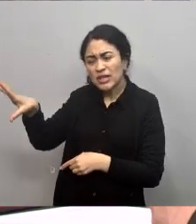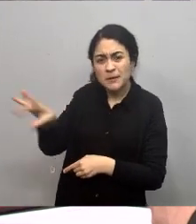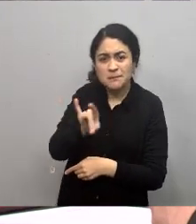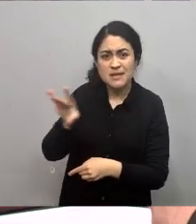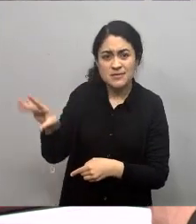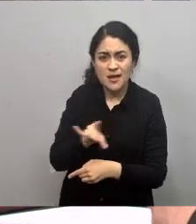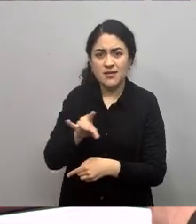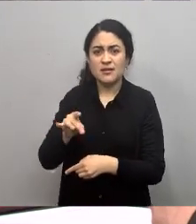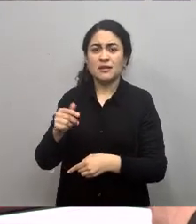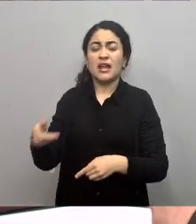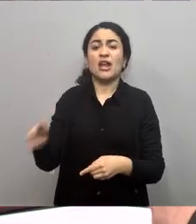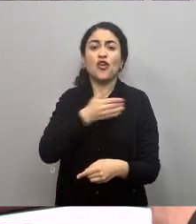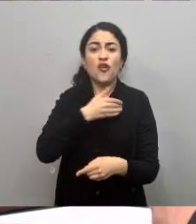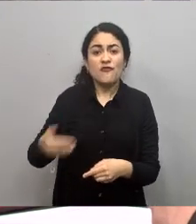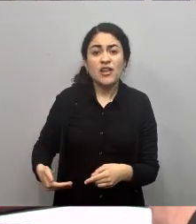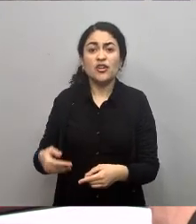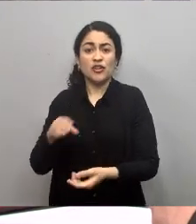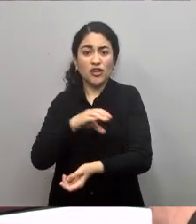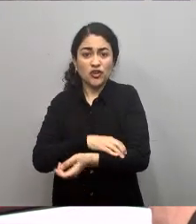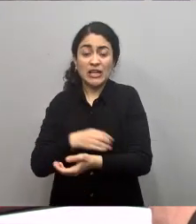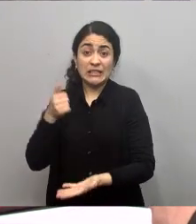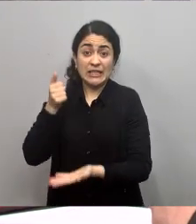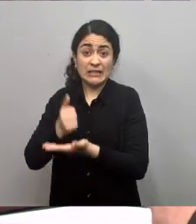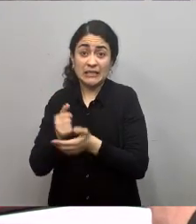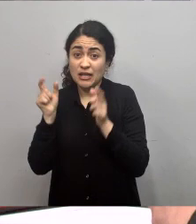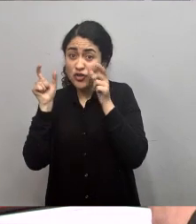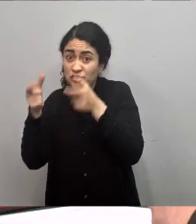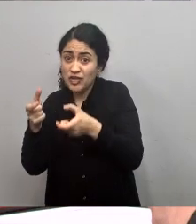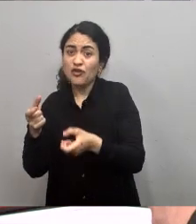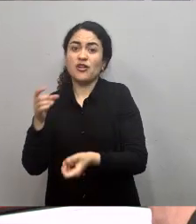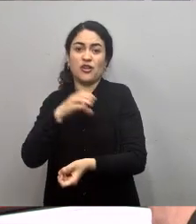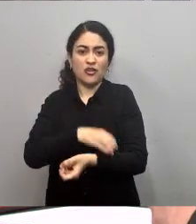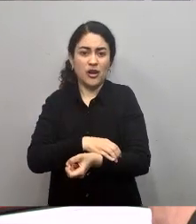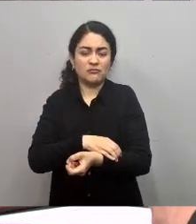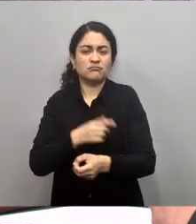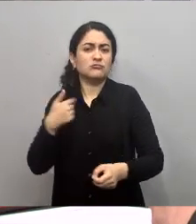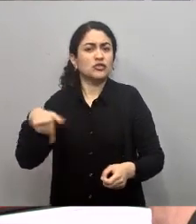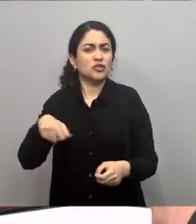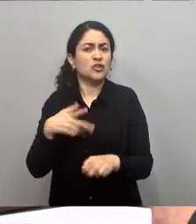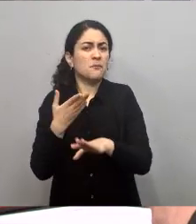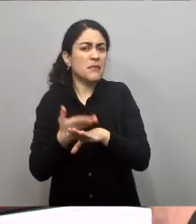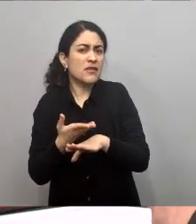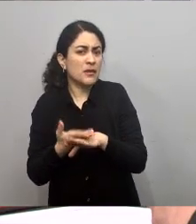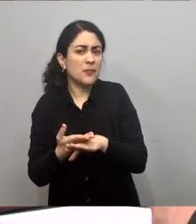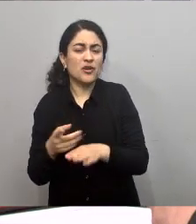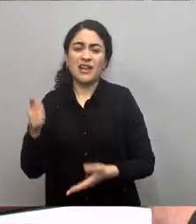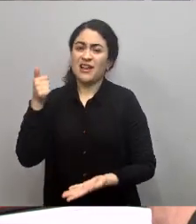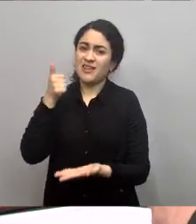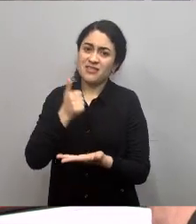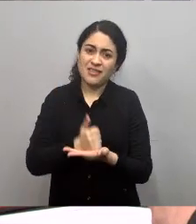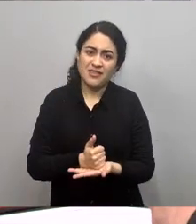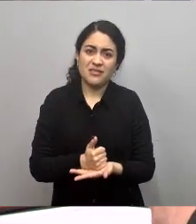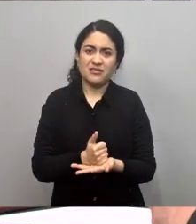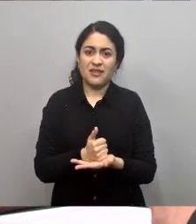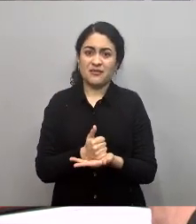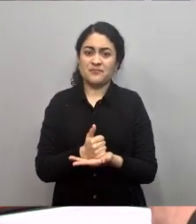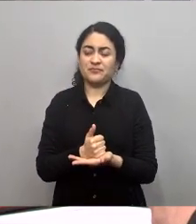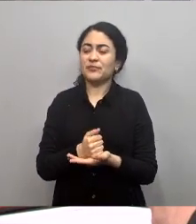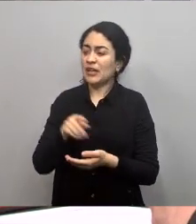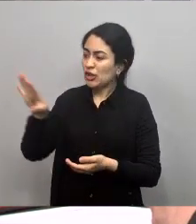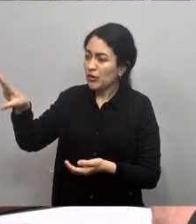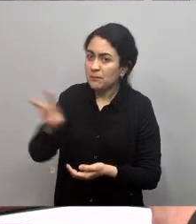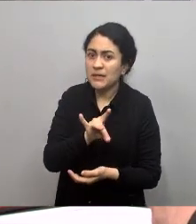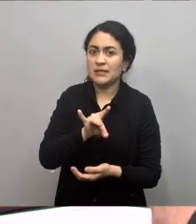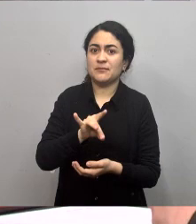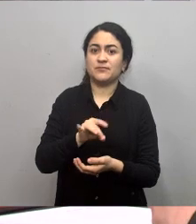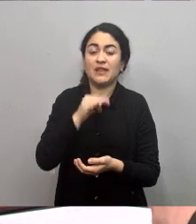sea, el intendente más el consejo regional. ¿Y qué es lo que se pide en este sentido? De que estén presentes el intendente, y estén